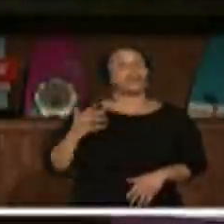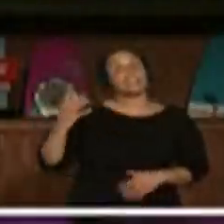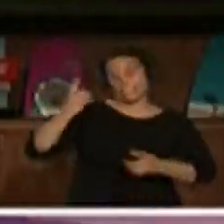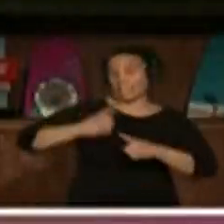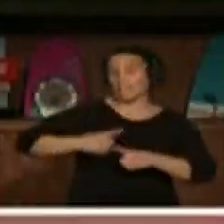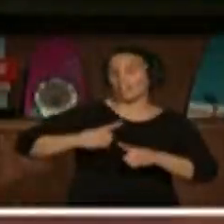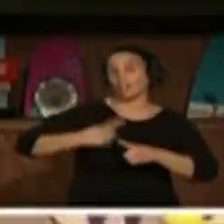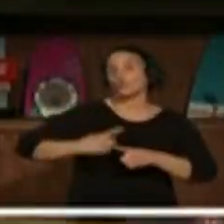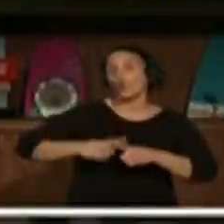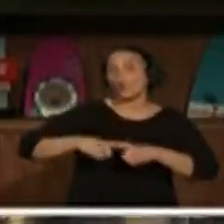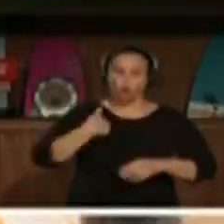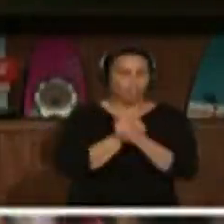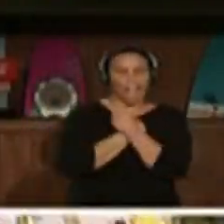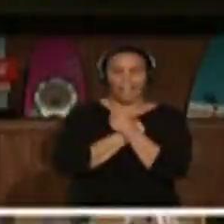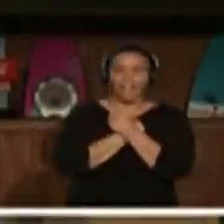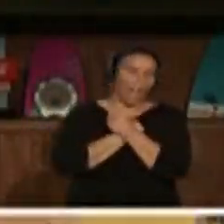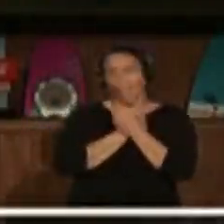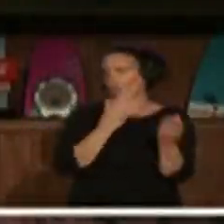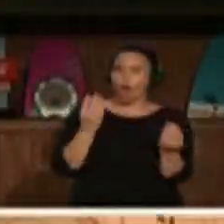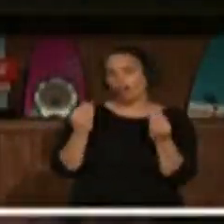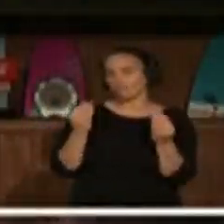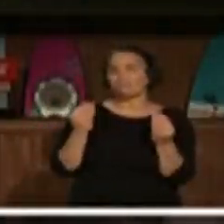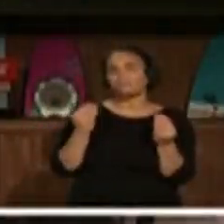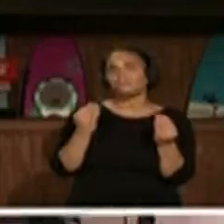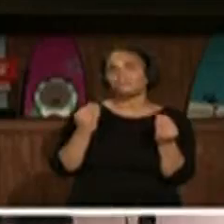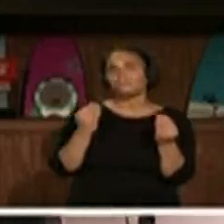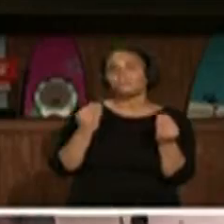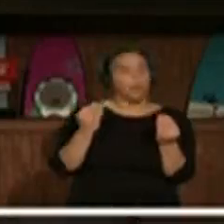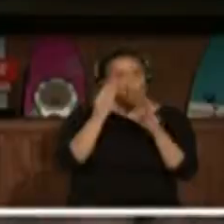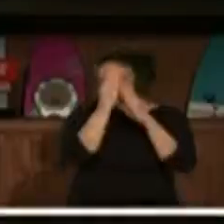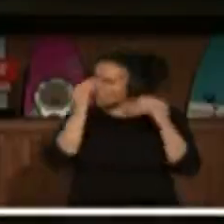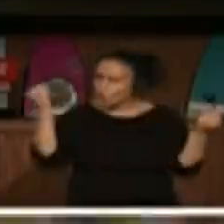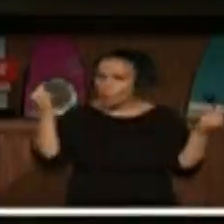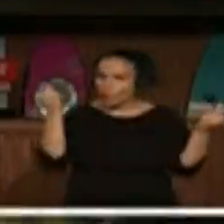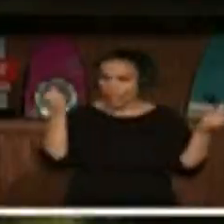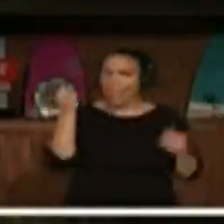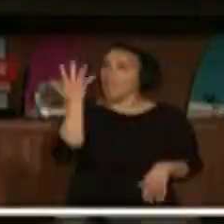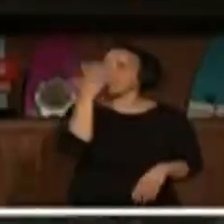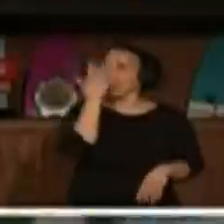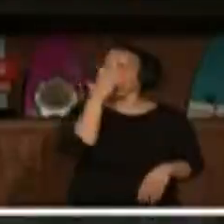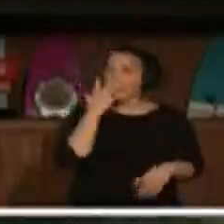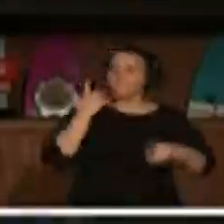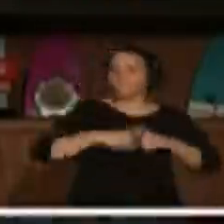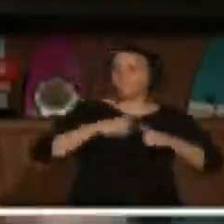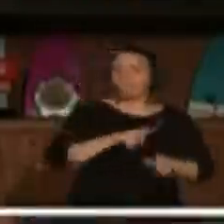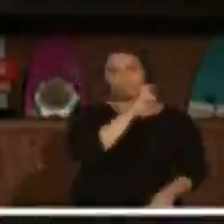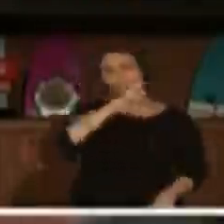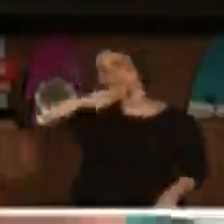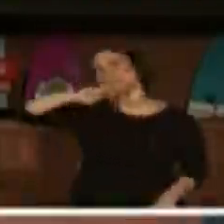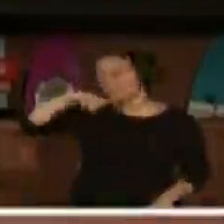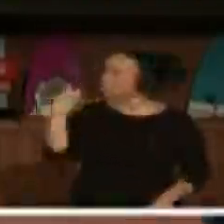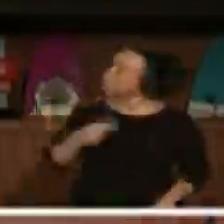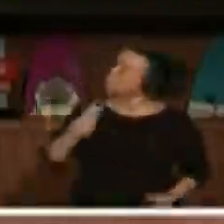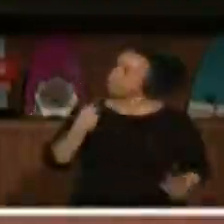Santa Cruz, porque te quiero tanto. No se olvide el carnaval de Santa Cruz, es lo que vale. Oh,